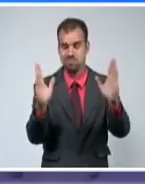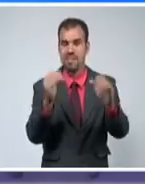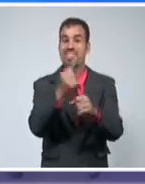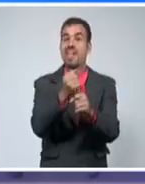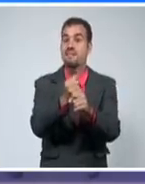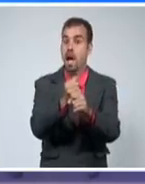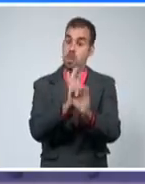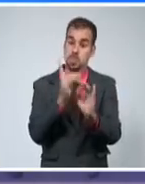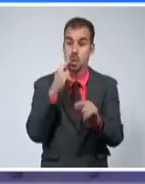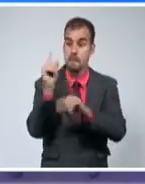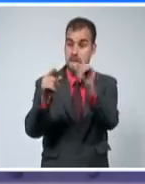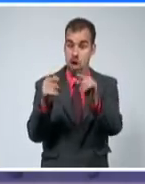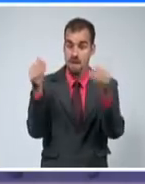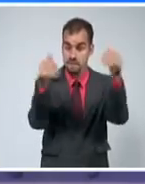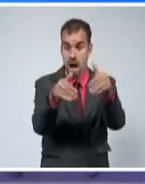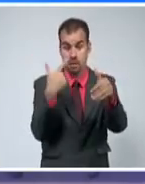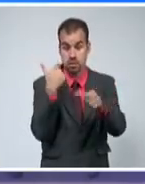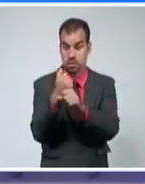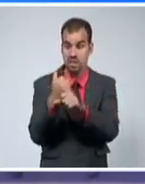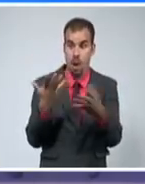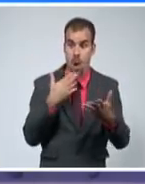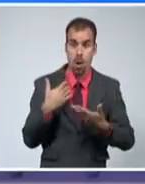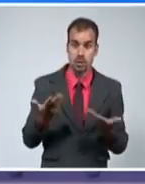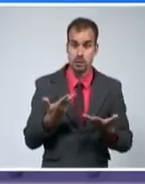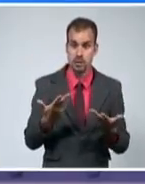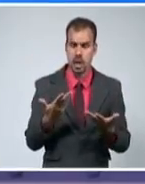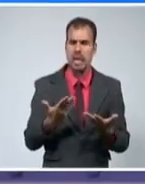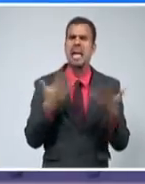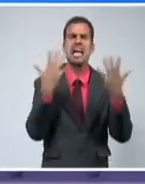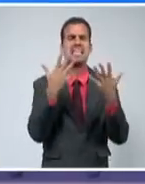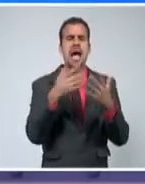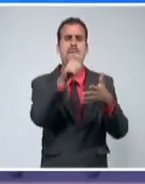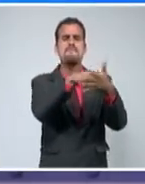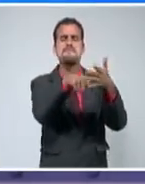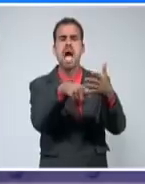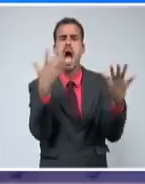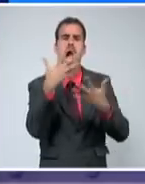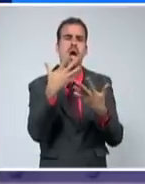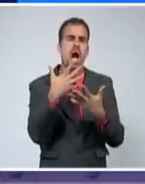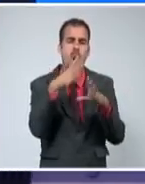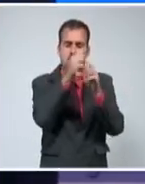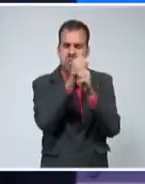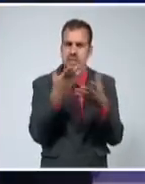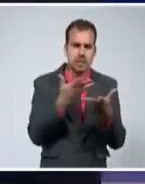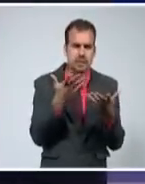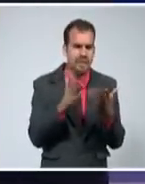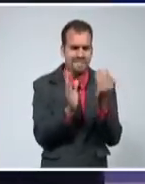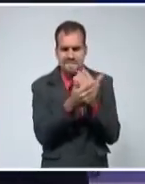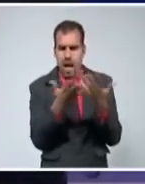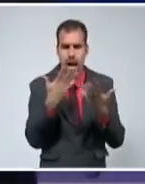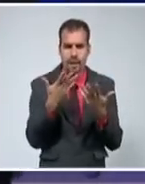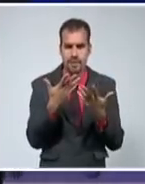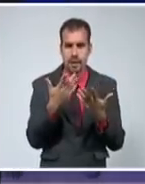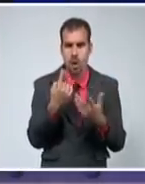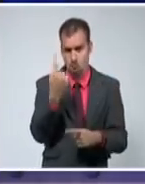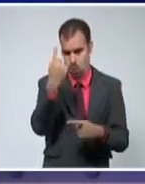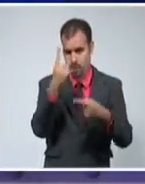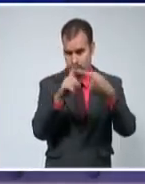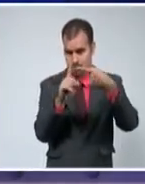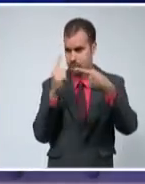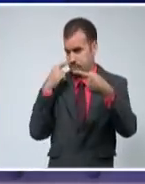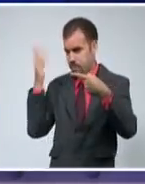quienes están convocados secretamente vamos a ver algunos de los convocados y hacer